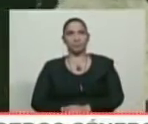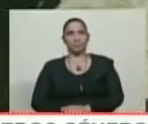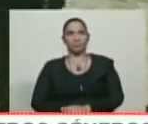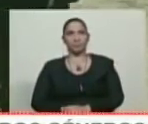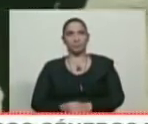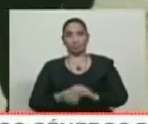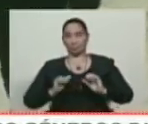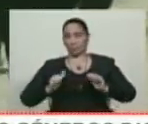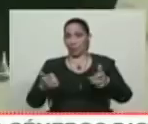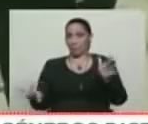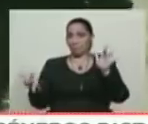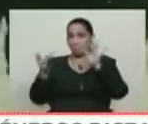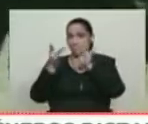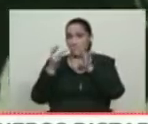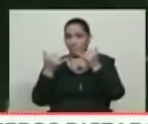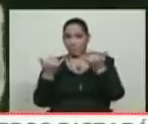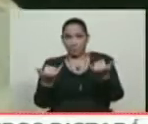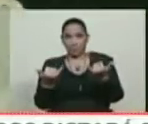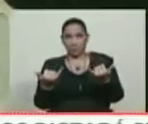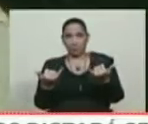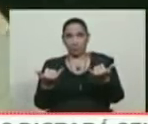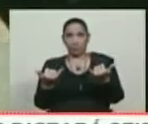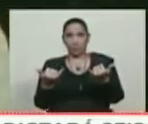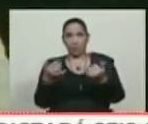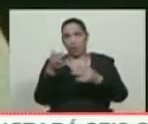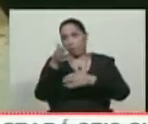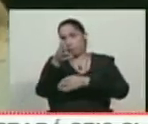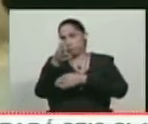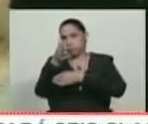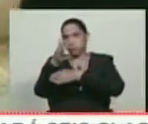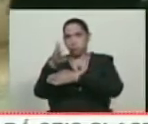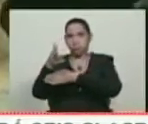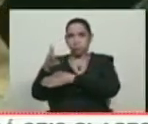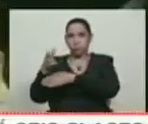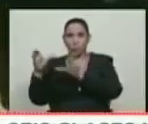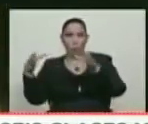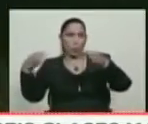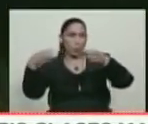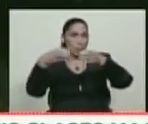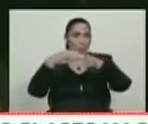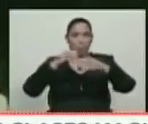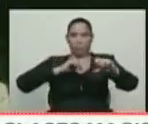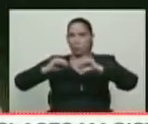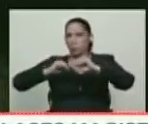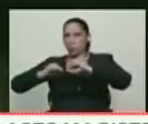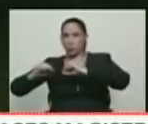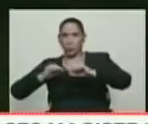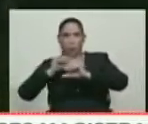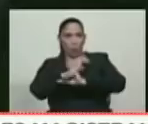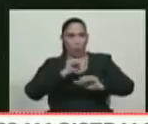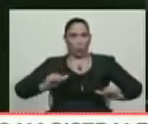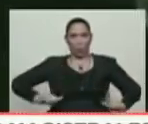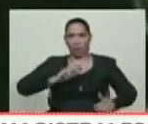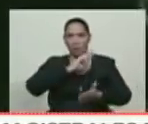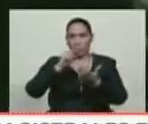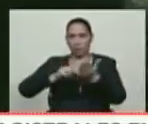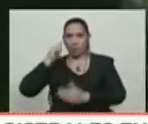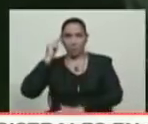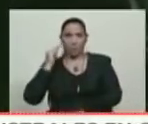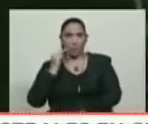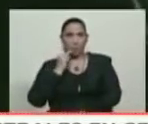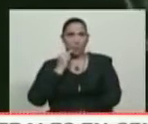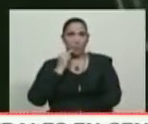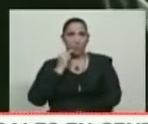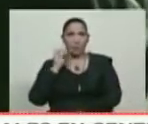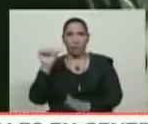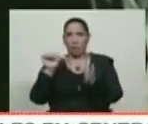Iniciamos esta transmisión desde la cancha de francotiradores del Grupo de Acciones de Comando de la Guardia Nacional Bolivariana,